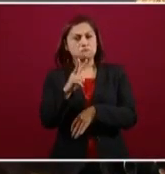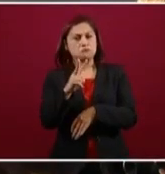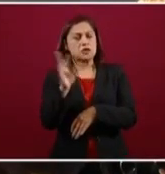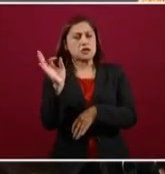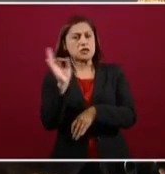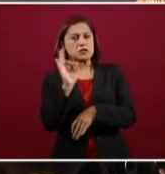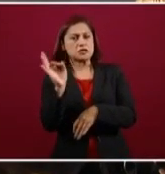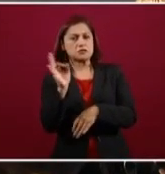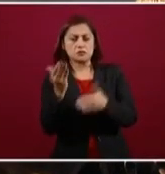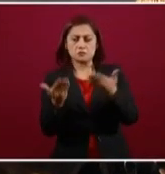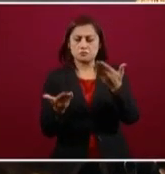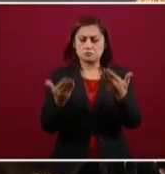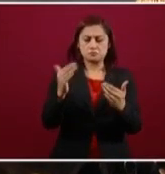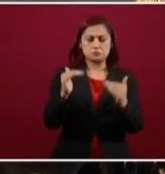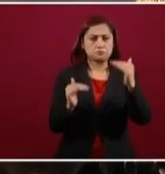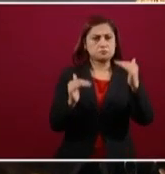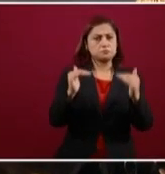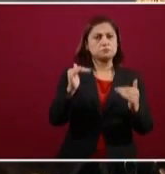en